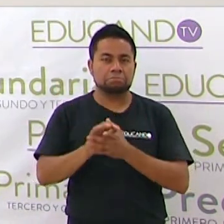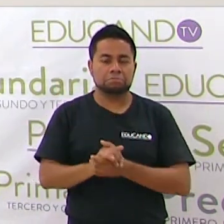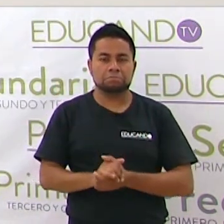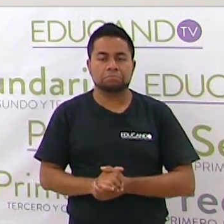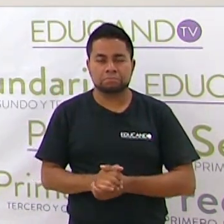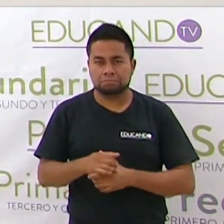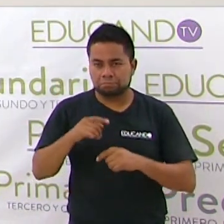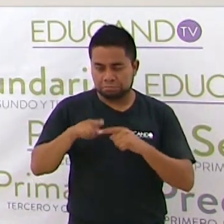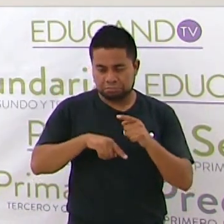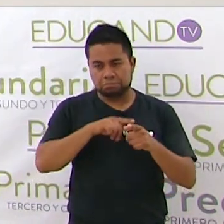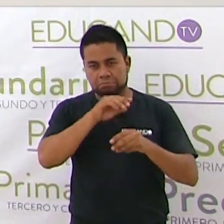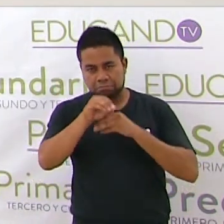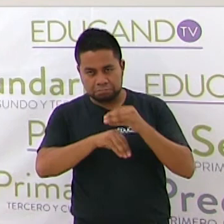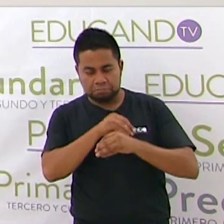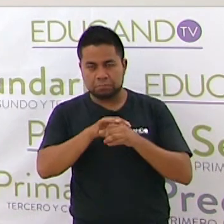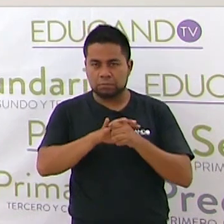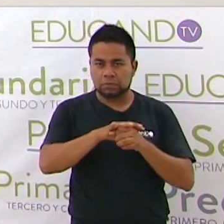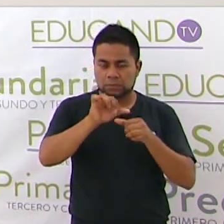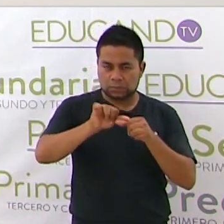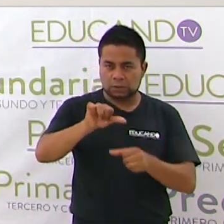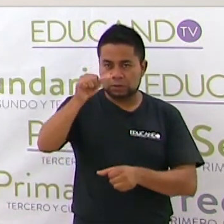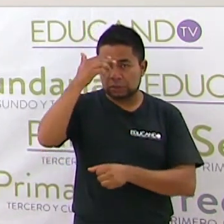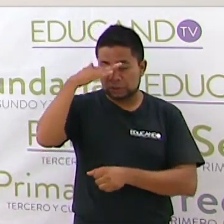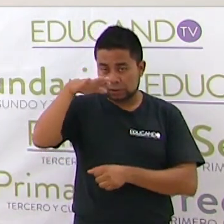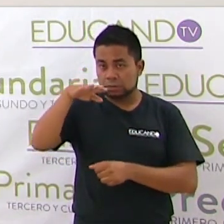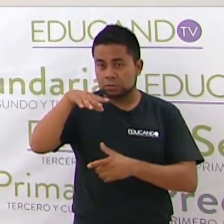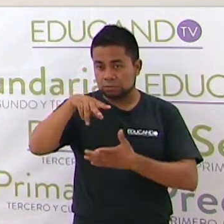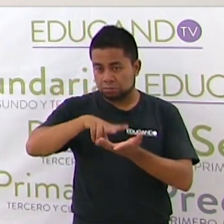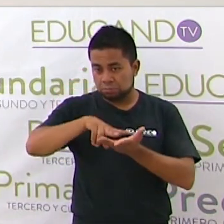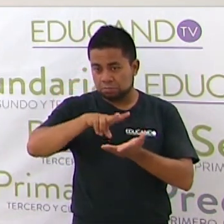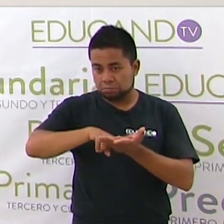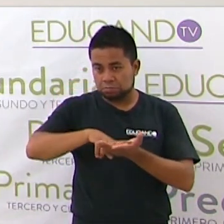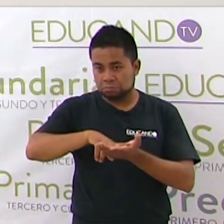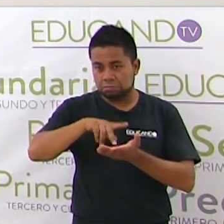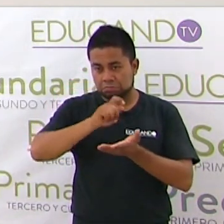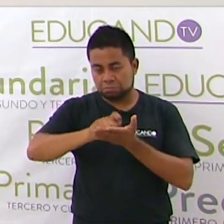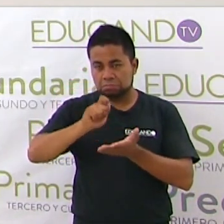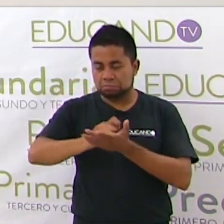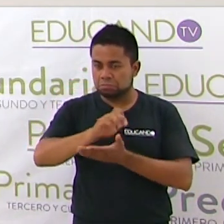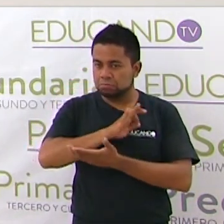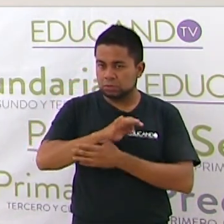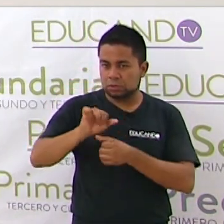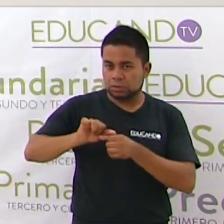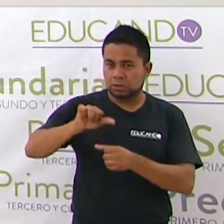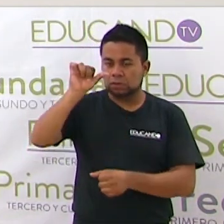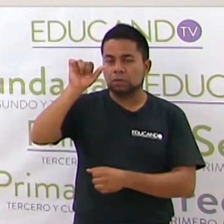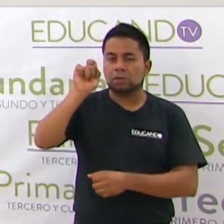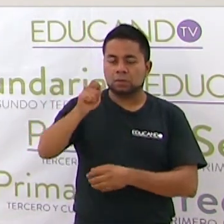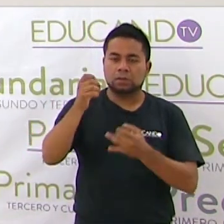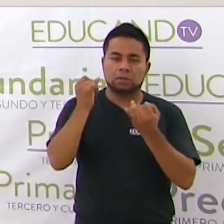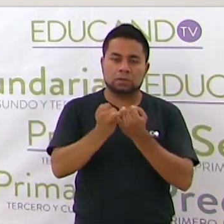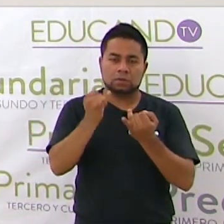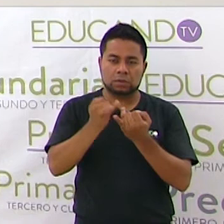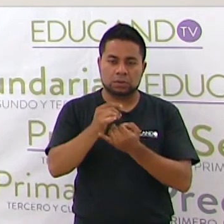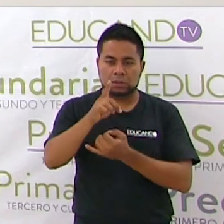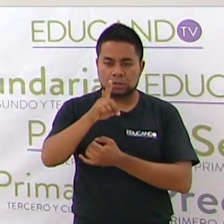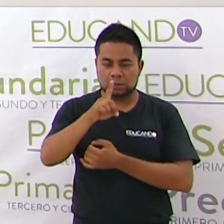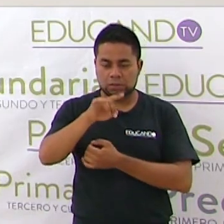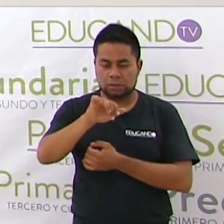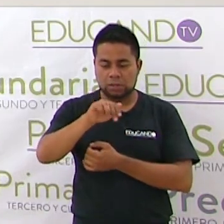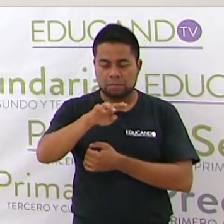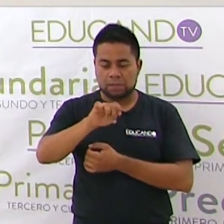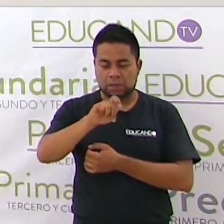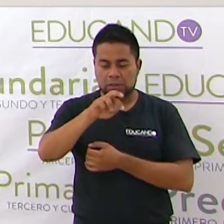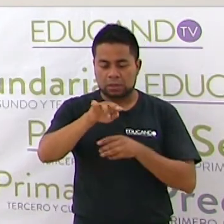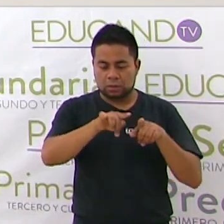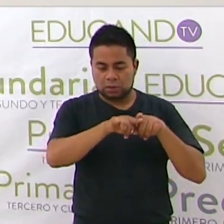a seguir sustituyendo valores. La altura también ya la conocemos, lo vamos a sustituir de una vez. La altura, por supuesto, que es el diámetro de